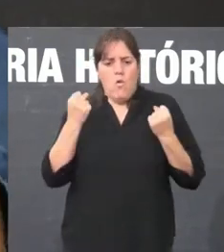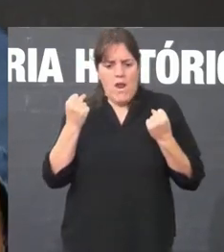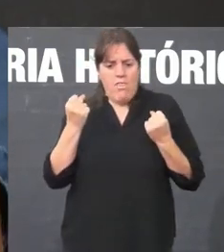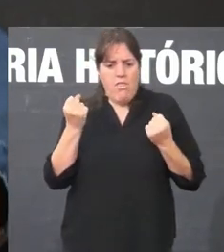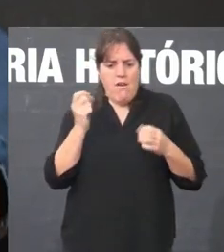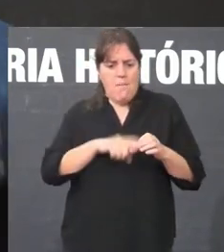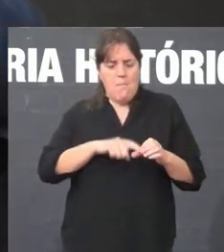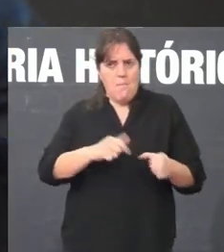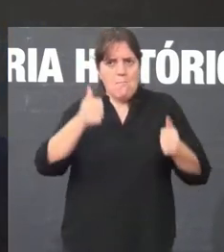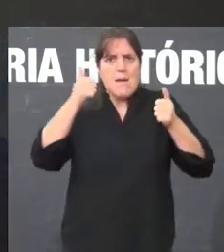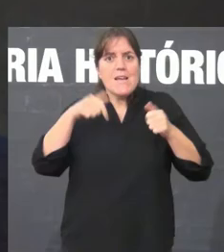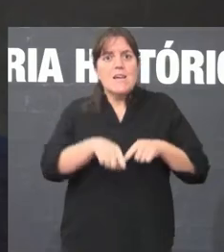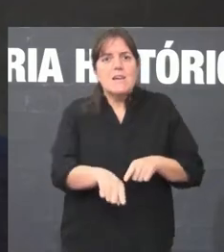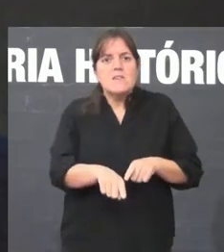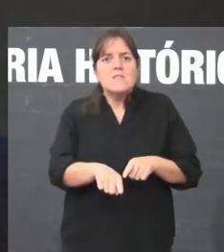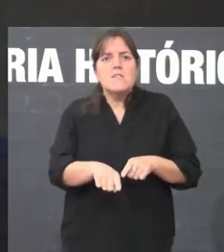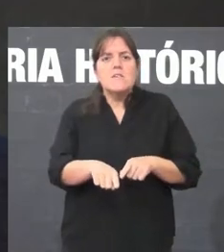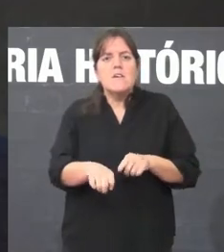nos lleva